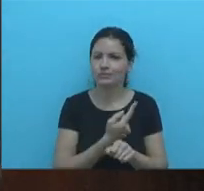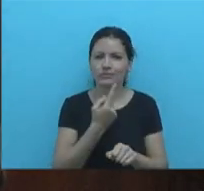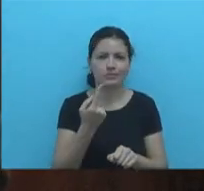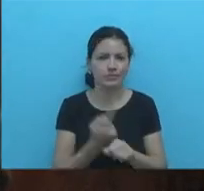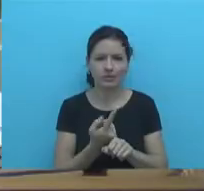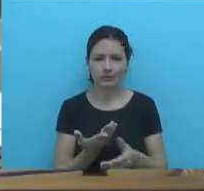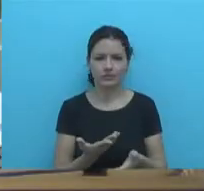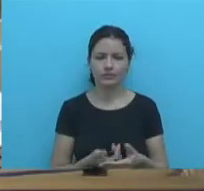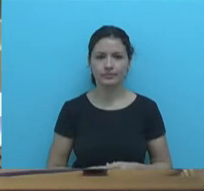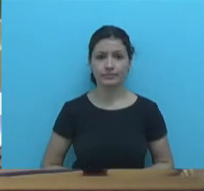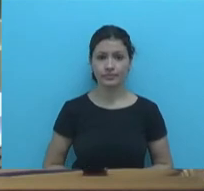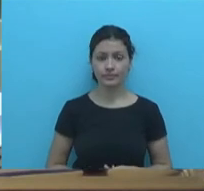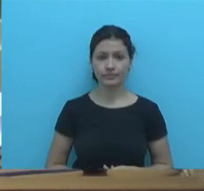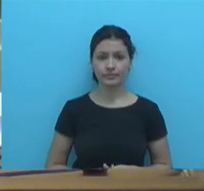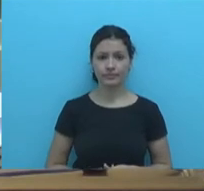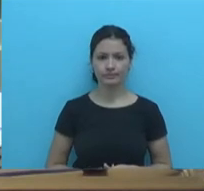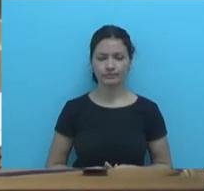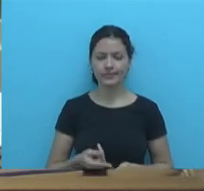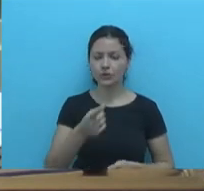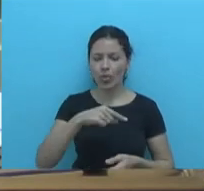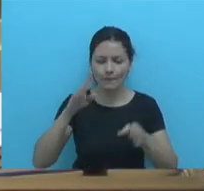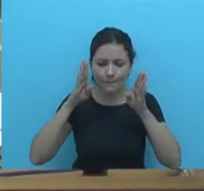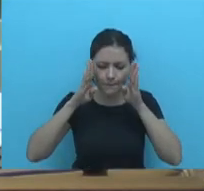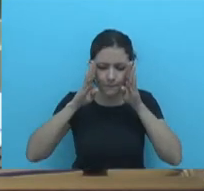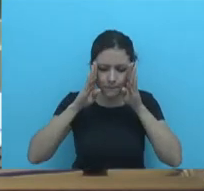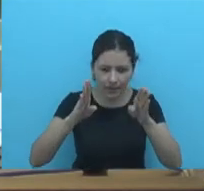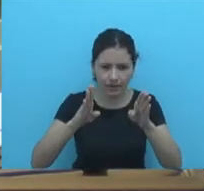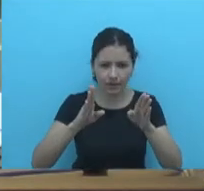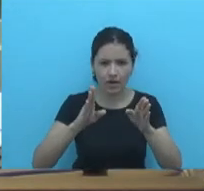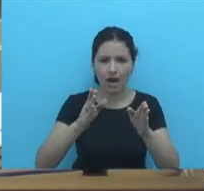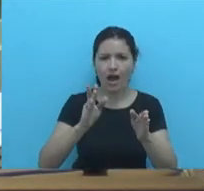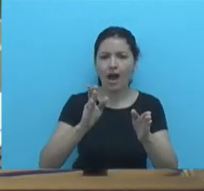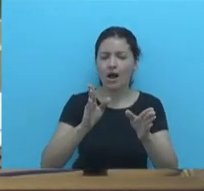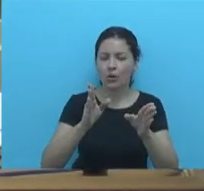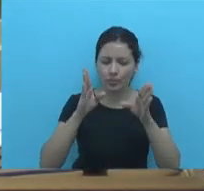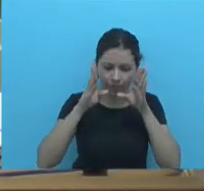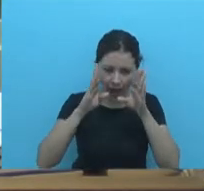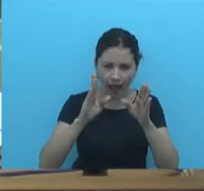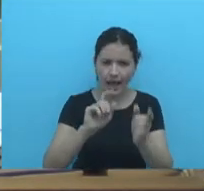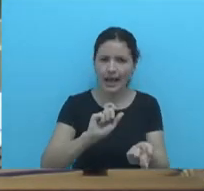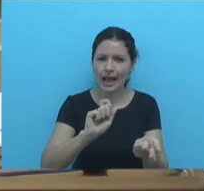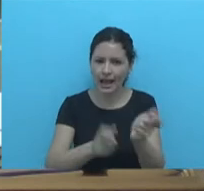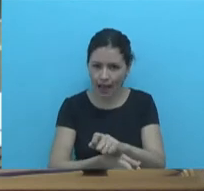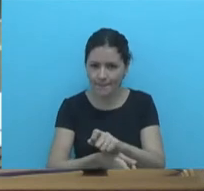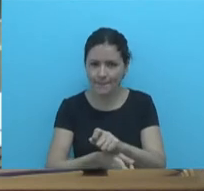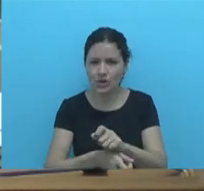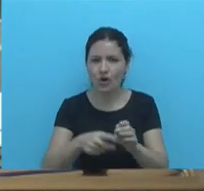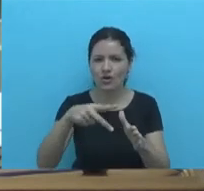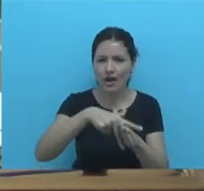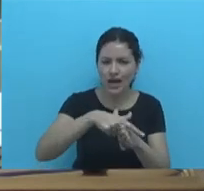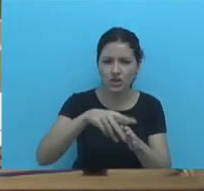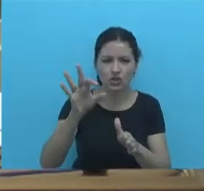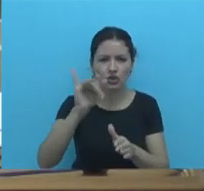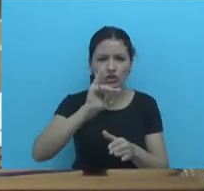Sí, yo creo que no tenemos que perder el objetivo, es si reemplazamos o no reemplazamos. Y